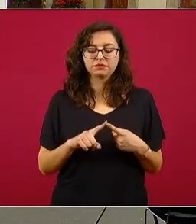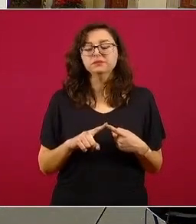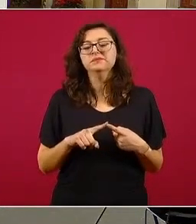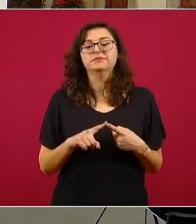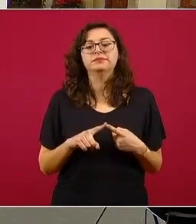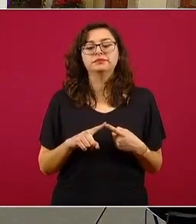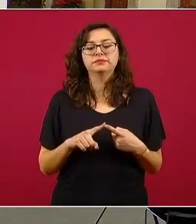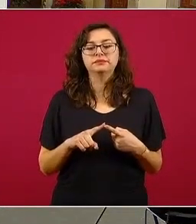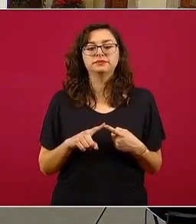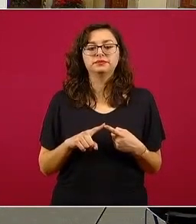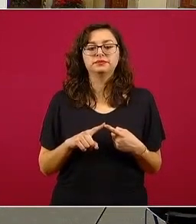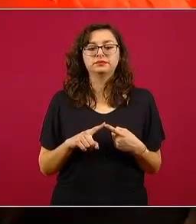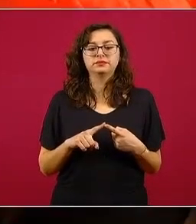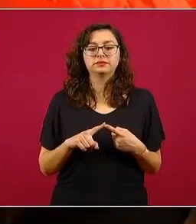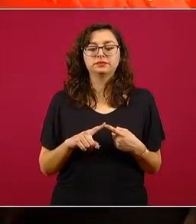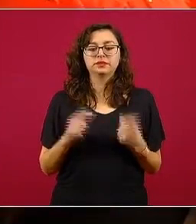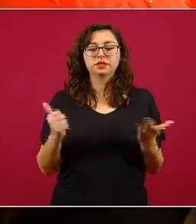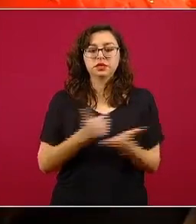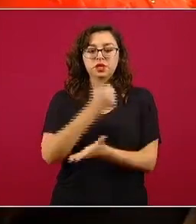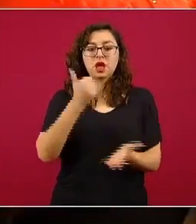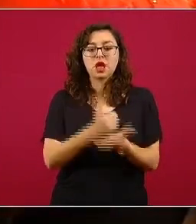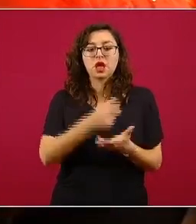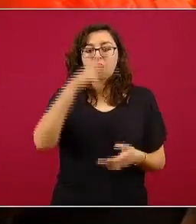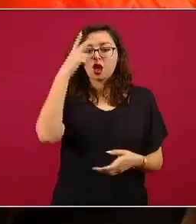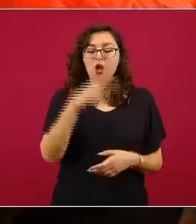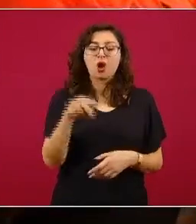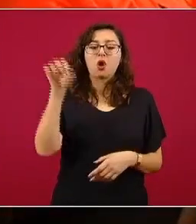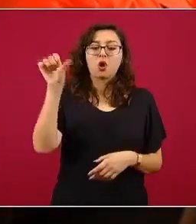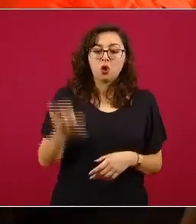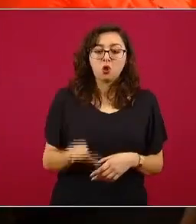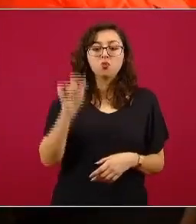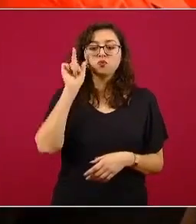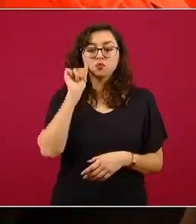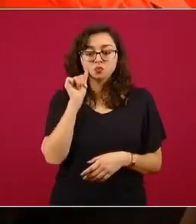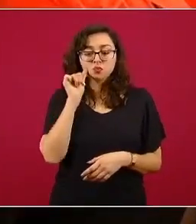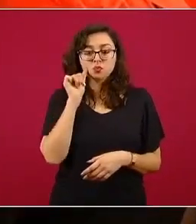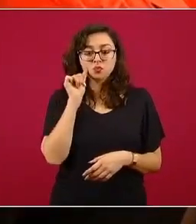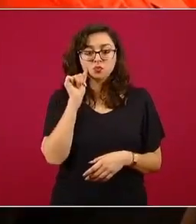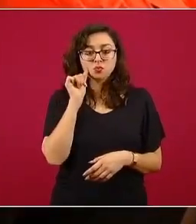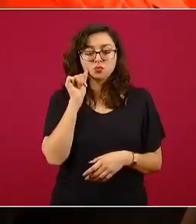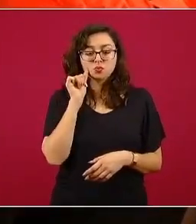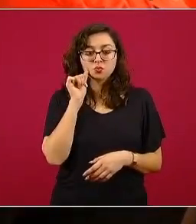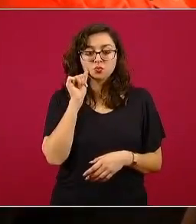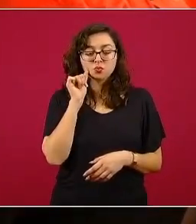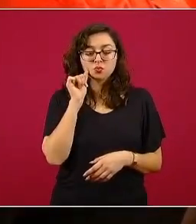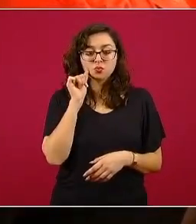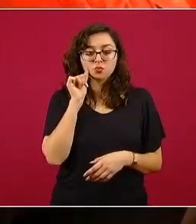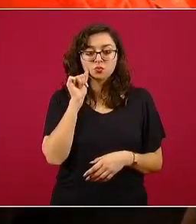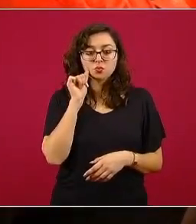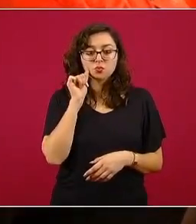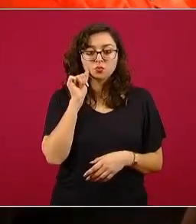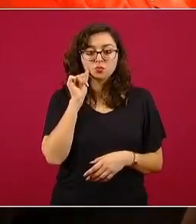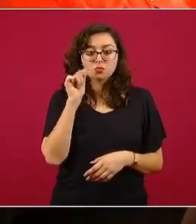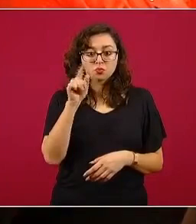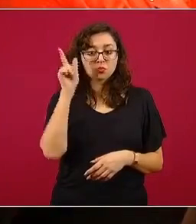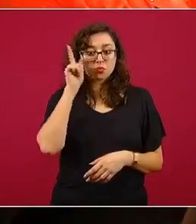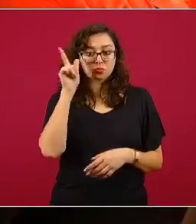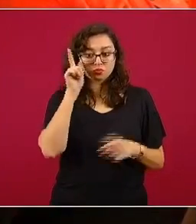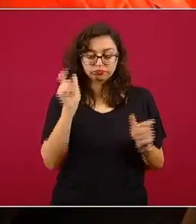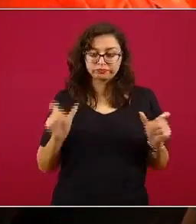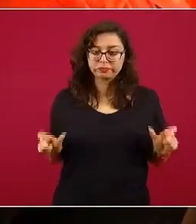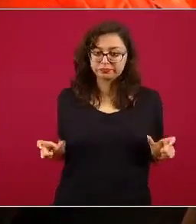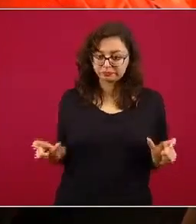Ciudad de México, con respecto al día de hoy y mañana, se pudo retener el asunto de la Basílica de